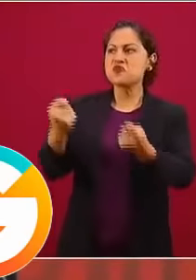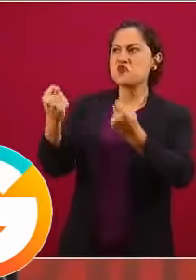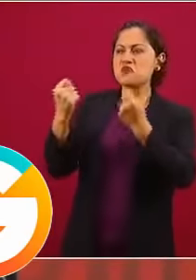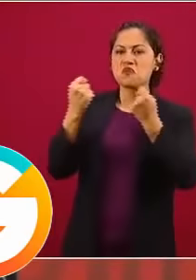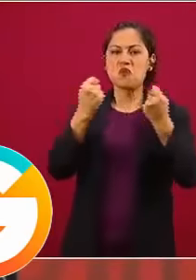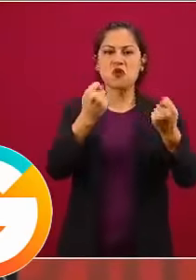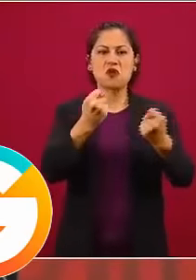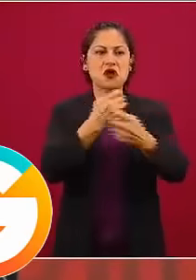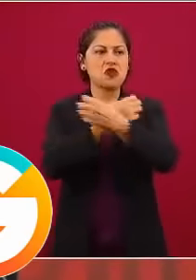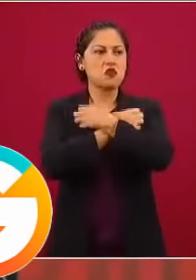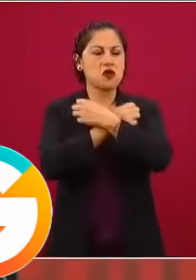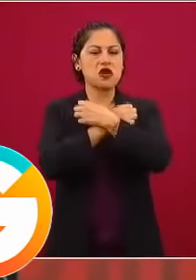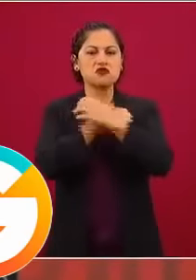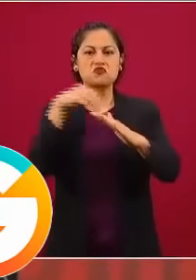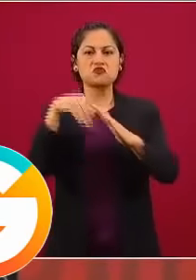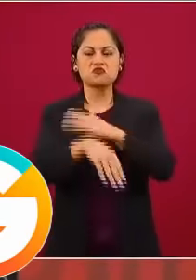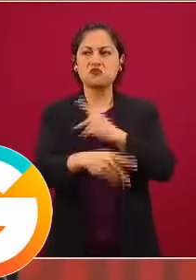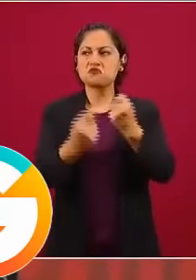de ninguna índole.